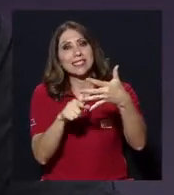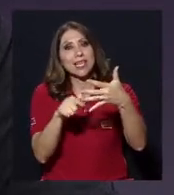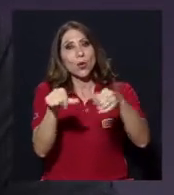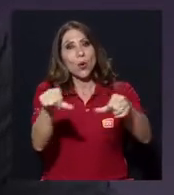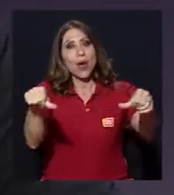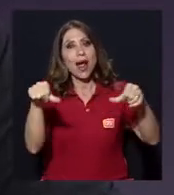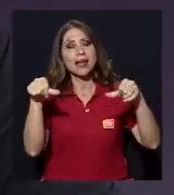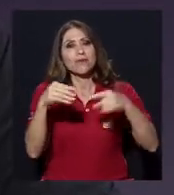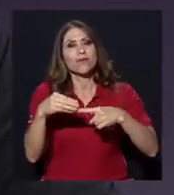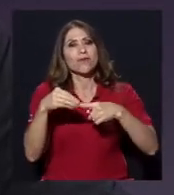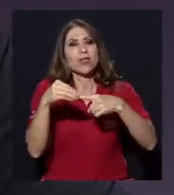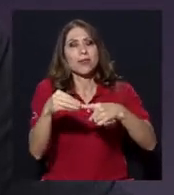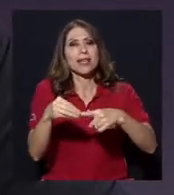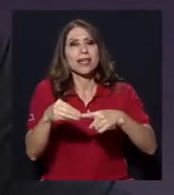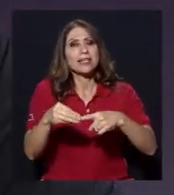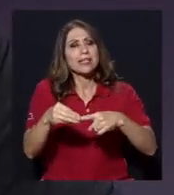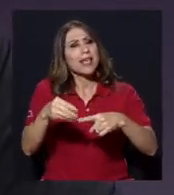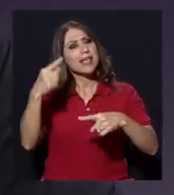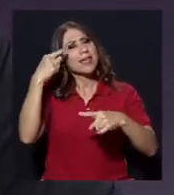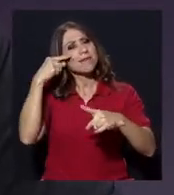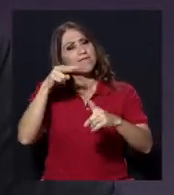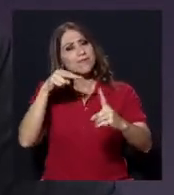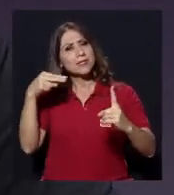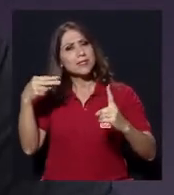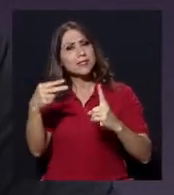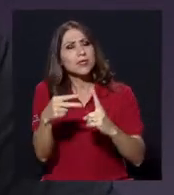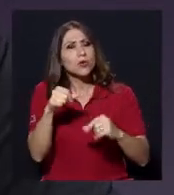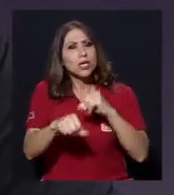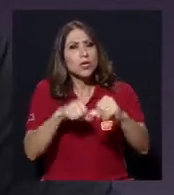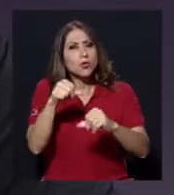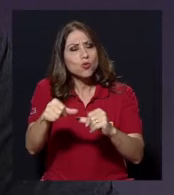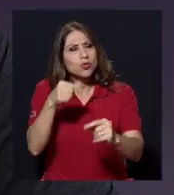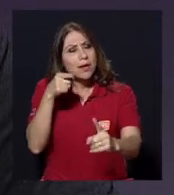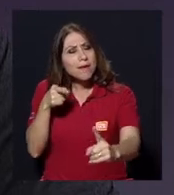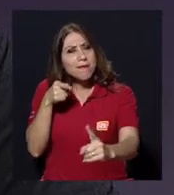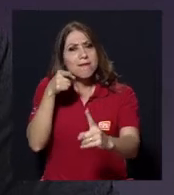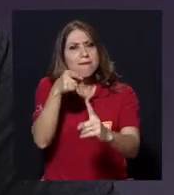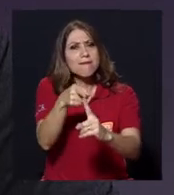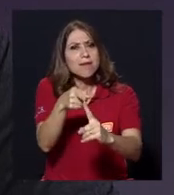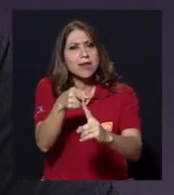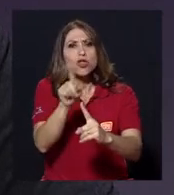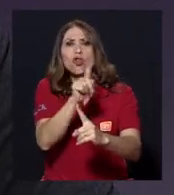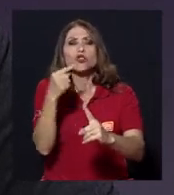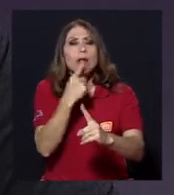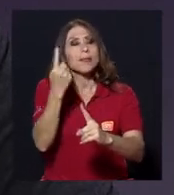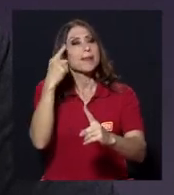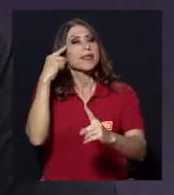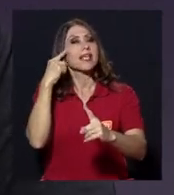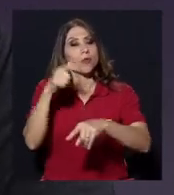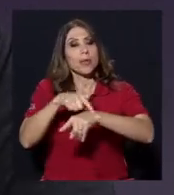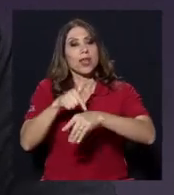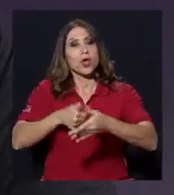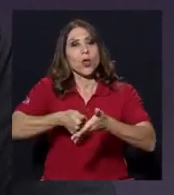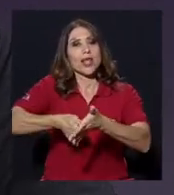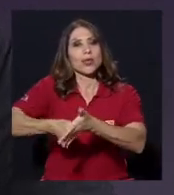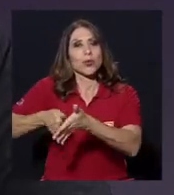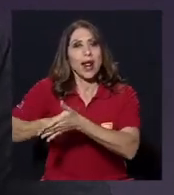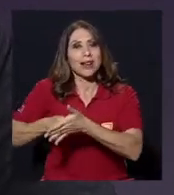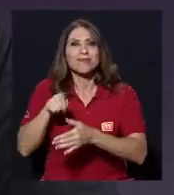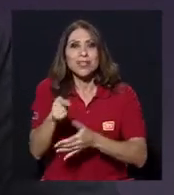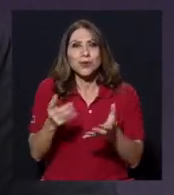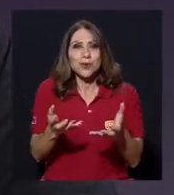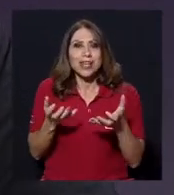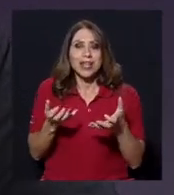nuestra lucha. Como muy bien decía Monse, más allá de un periodo electoral, eso era lo que queríamos plantear. Entonces